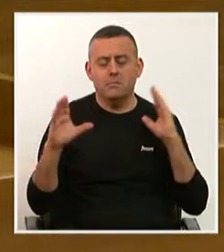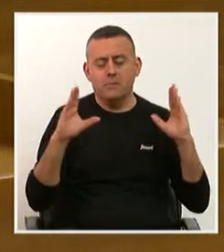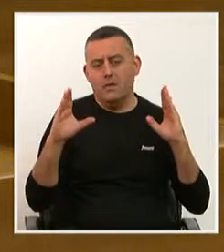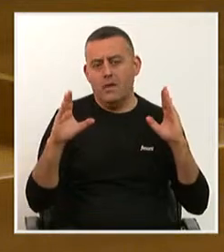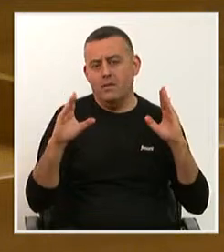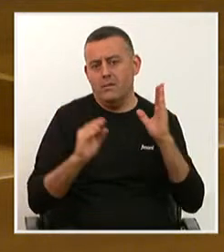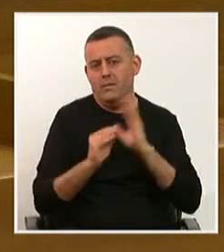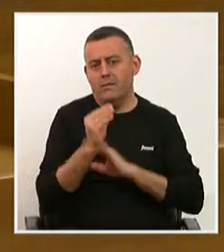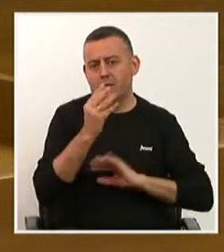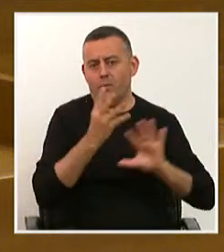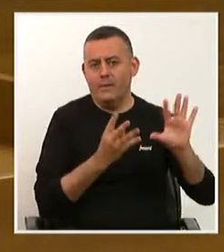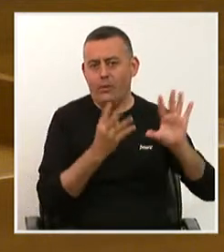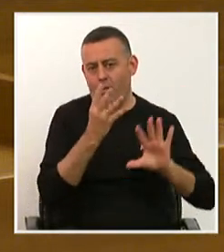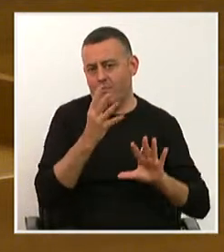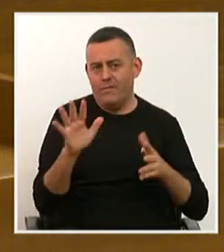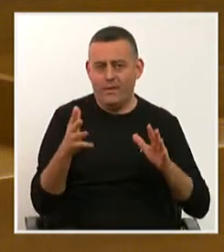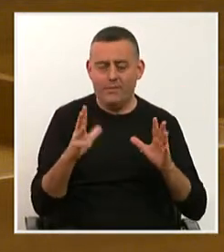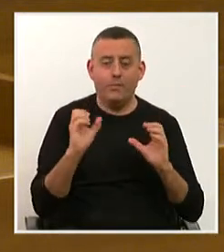Martínez